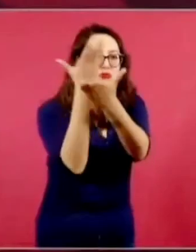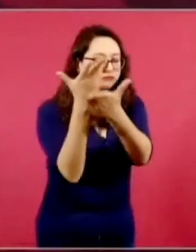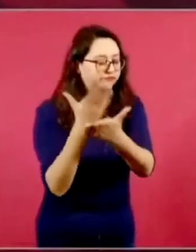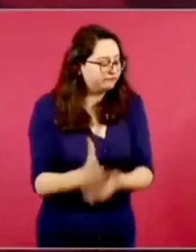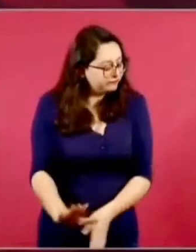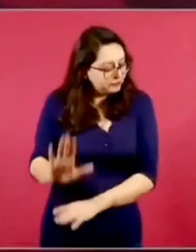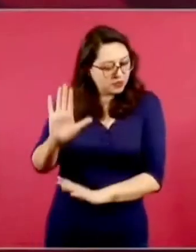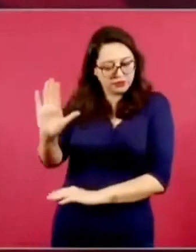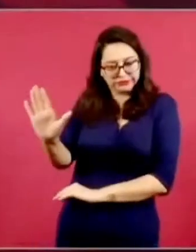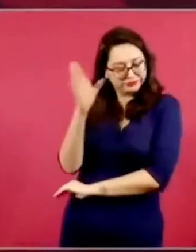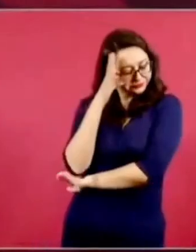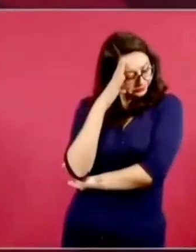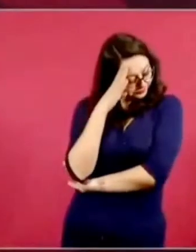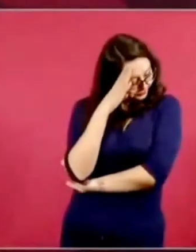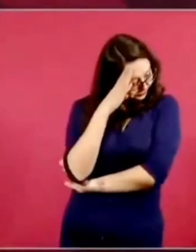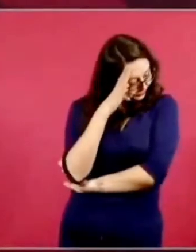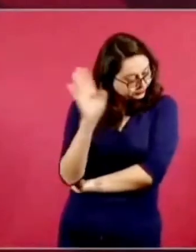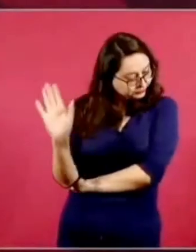de ningún tipo.